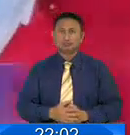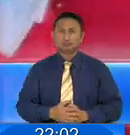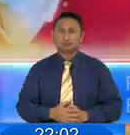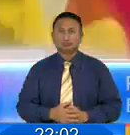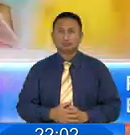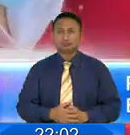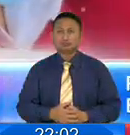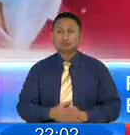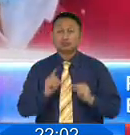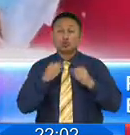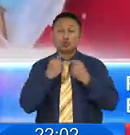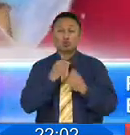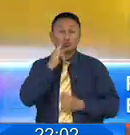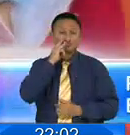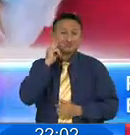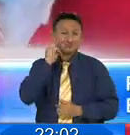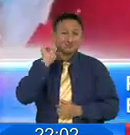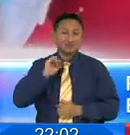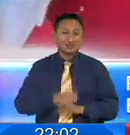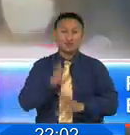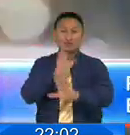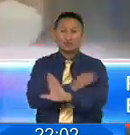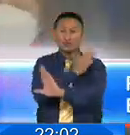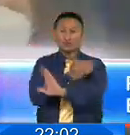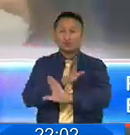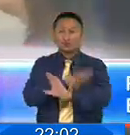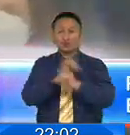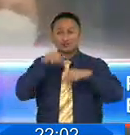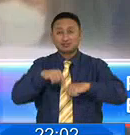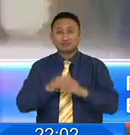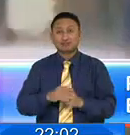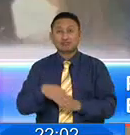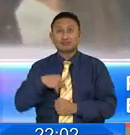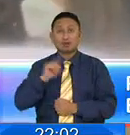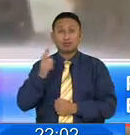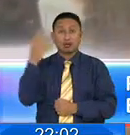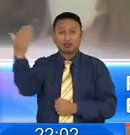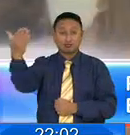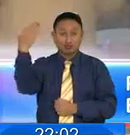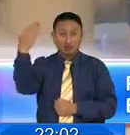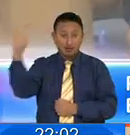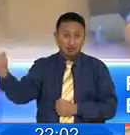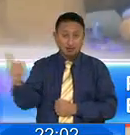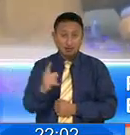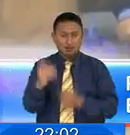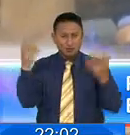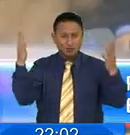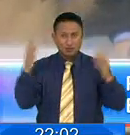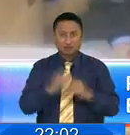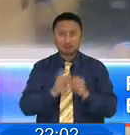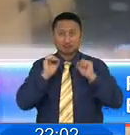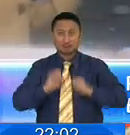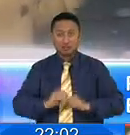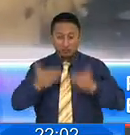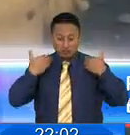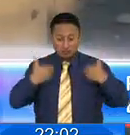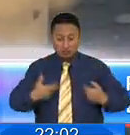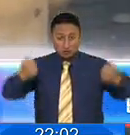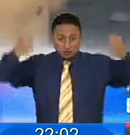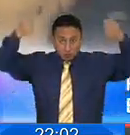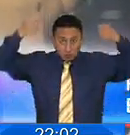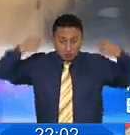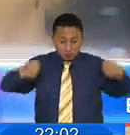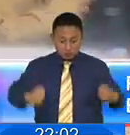prosperar. Un grupo de niños con cánticos avivaban la llegada del primer mandatario, a quien también lo vistieron con poncho,